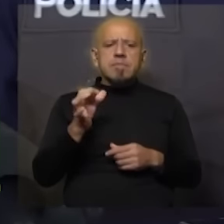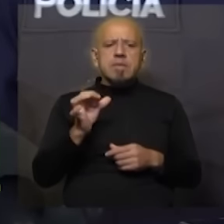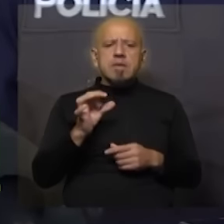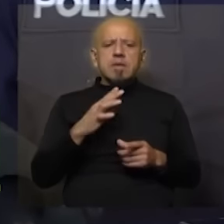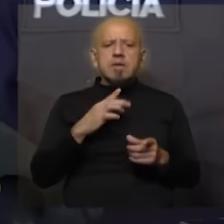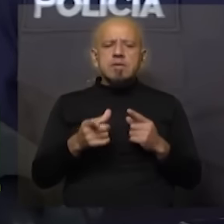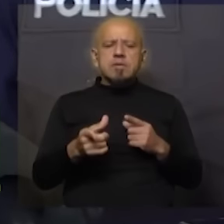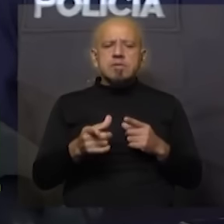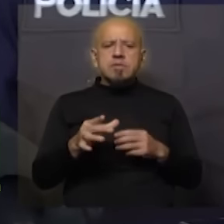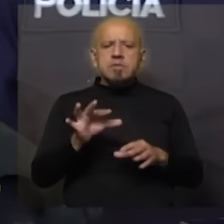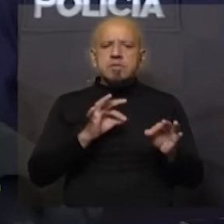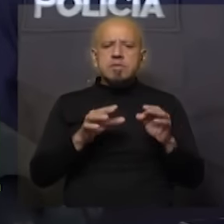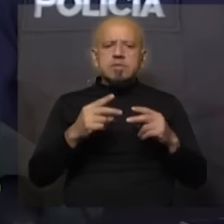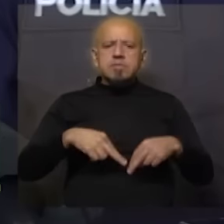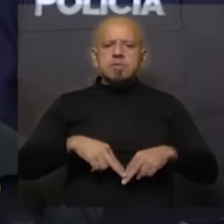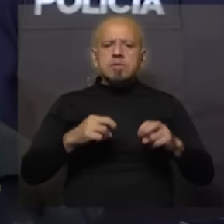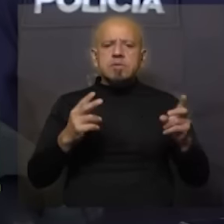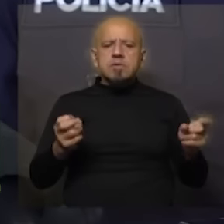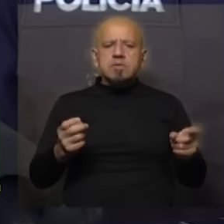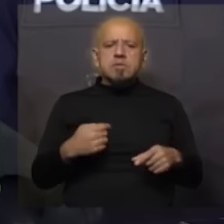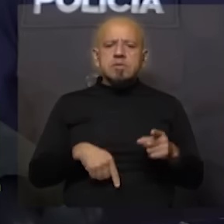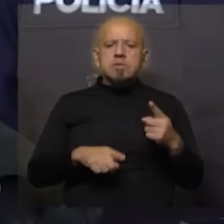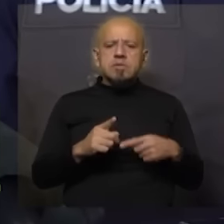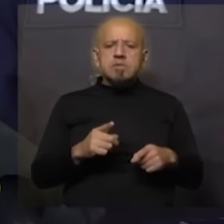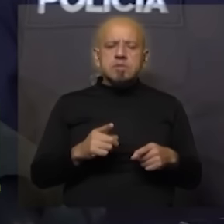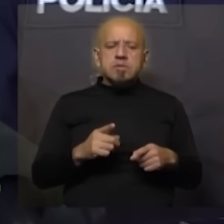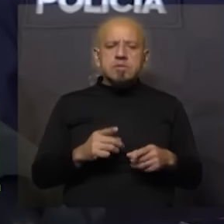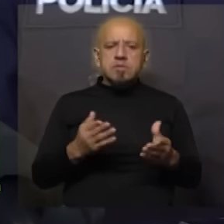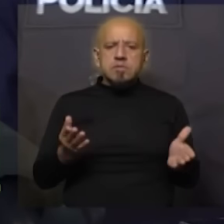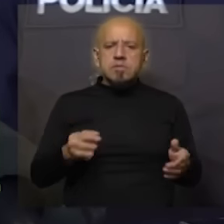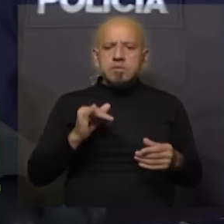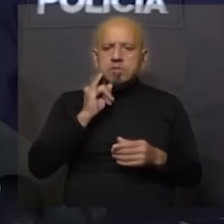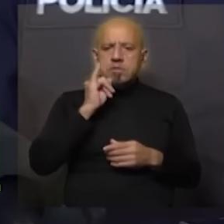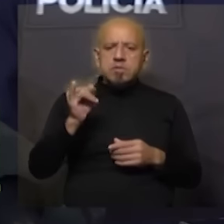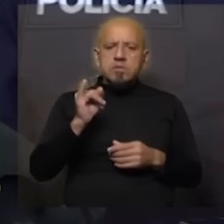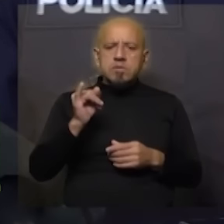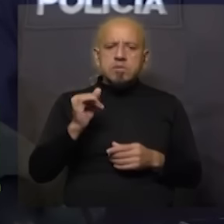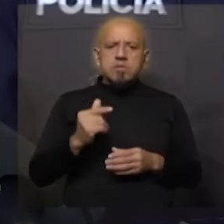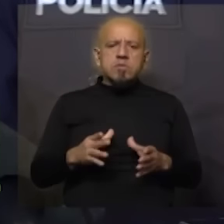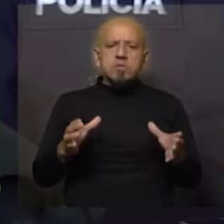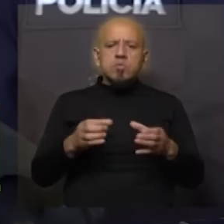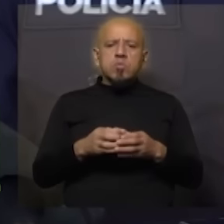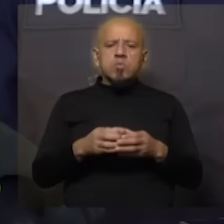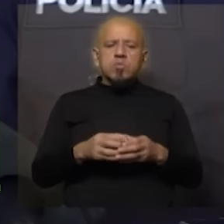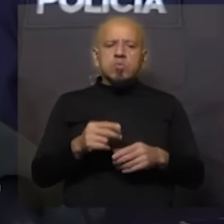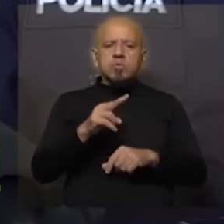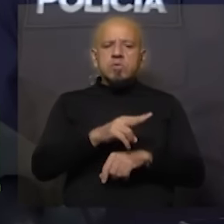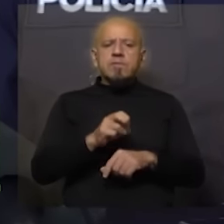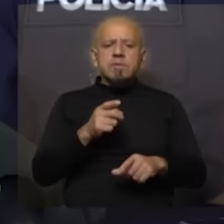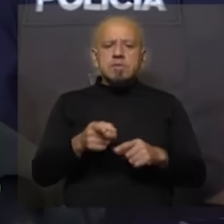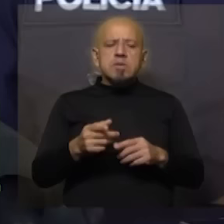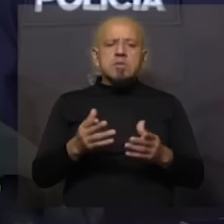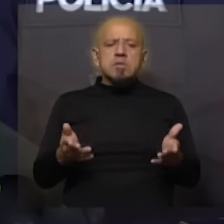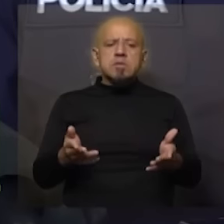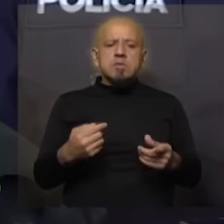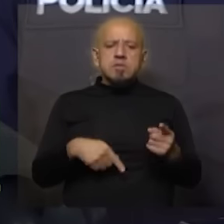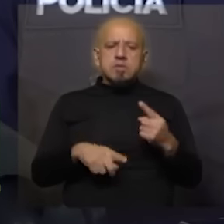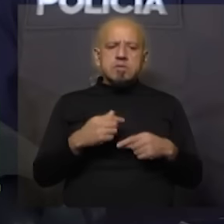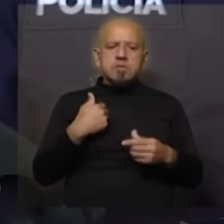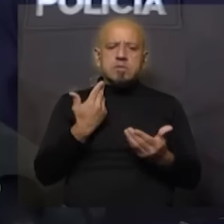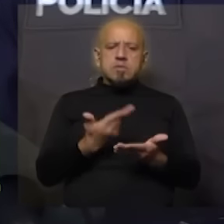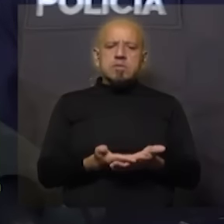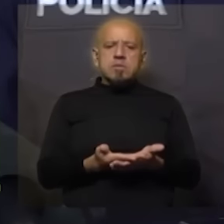investigar la denuncia contra Orsi. Sin nombrar a Fleitas ni a la denuncia, el colectivo de fiscales expresó que es pernicioso que se